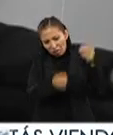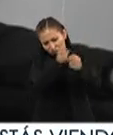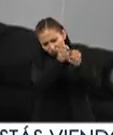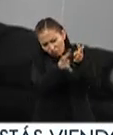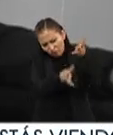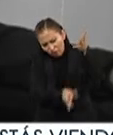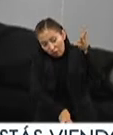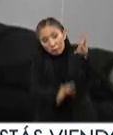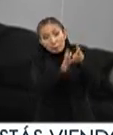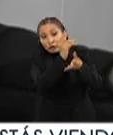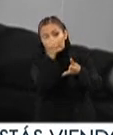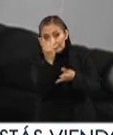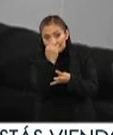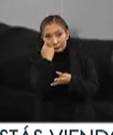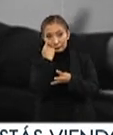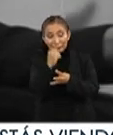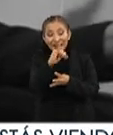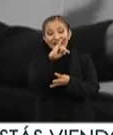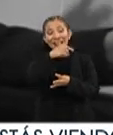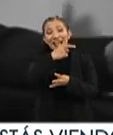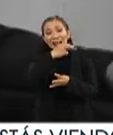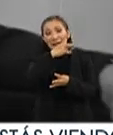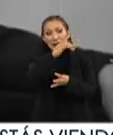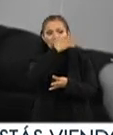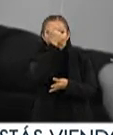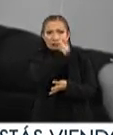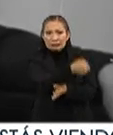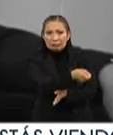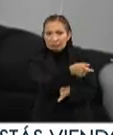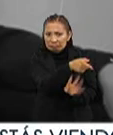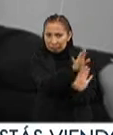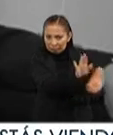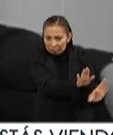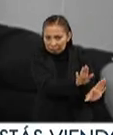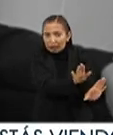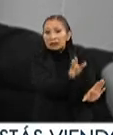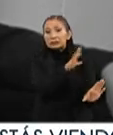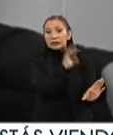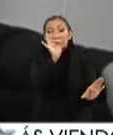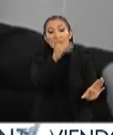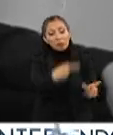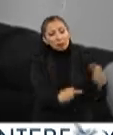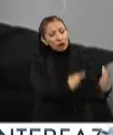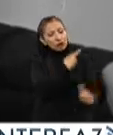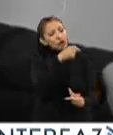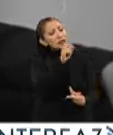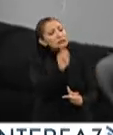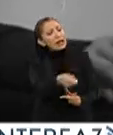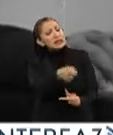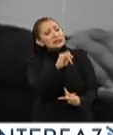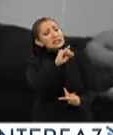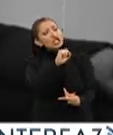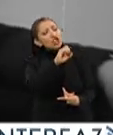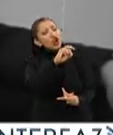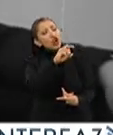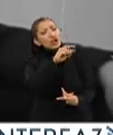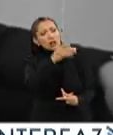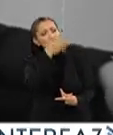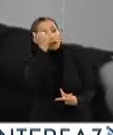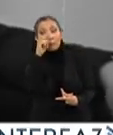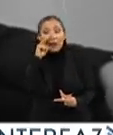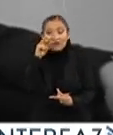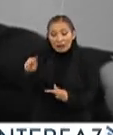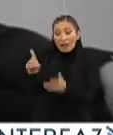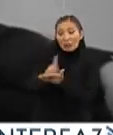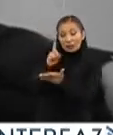significados, porque en ingeniería quién sabe qué quiera decir, ¿eh? De hecho, si alguien me pregunta lo que quiere decir isocronías, yo no sé, pero lo he visto en